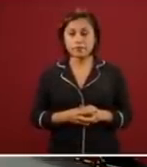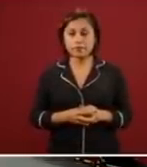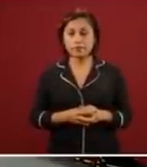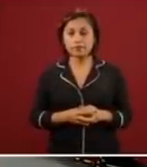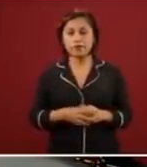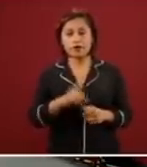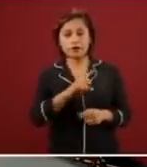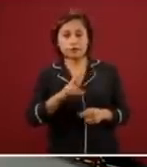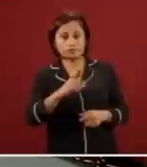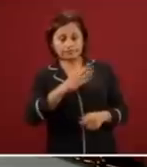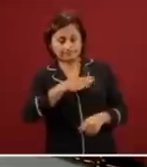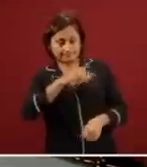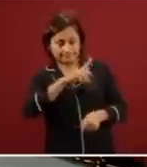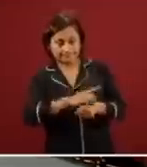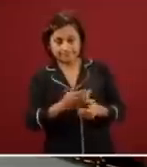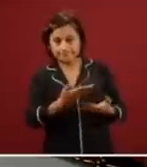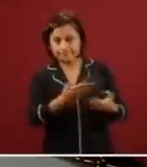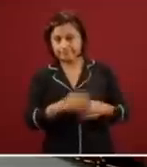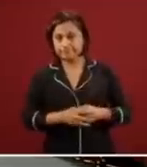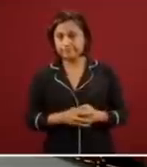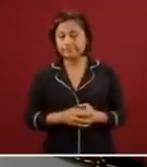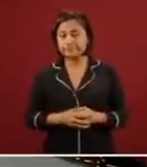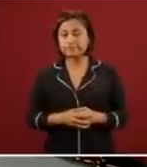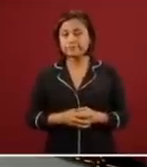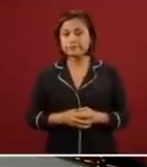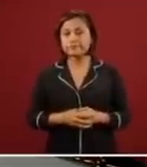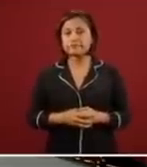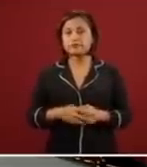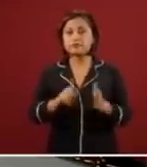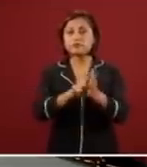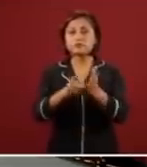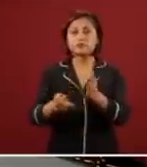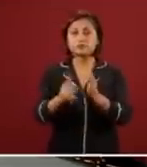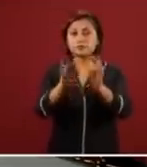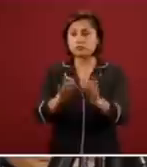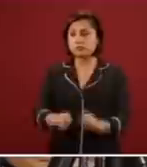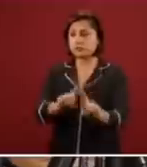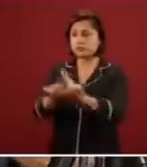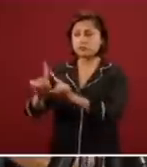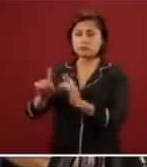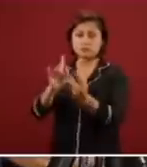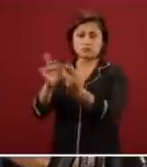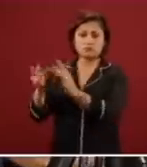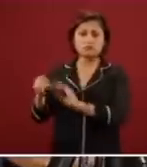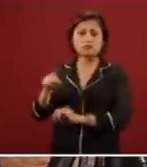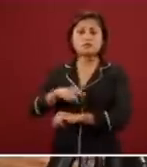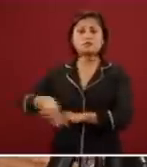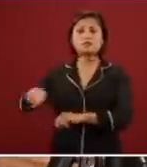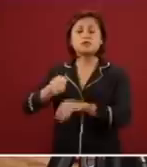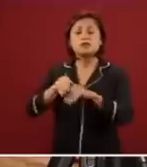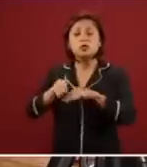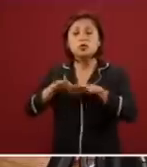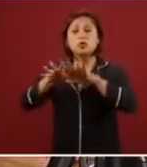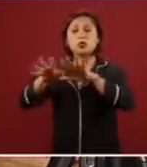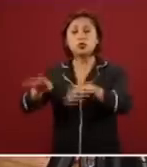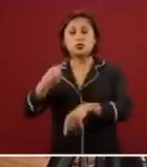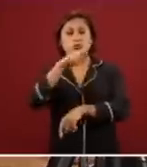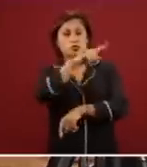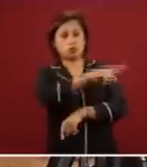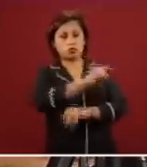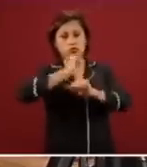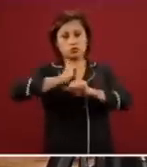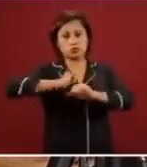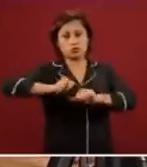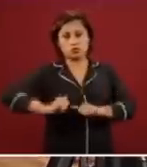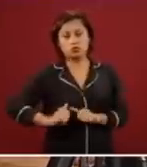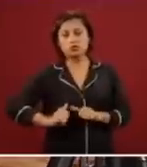Doctor, buenos días. Se ha publicado en diversos medios, y usted como autoridad de la Unidad de Inteligencia Financiera,